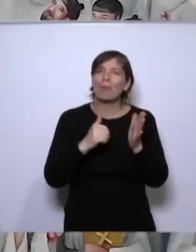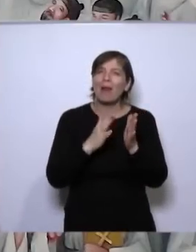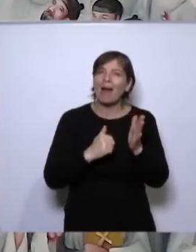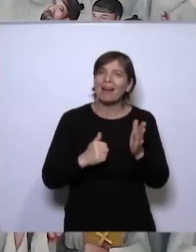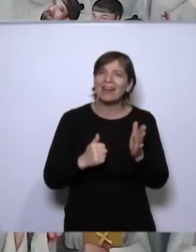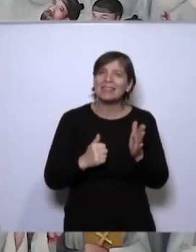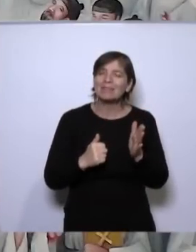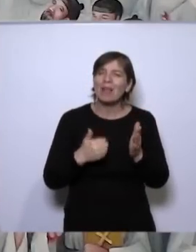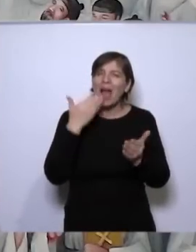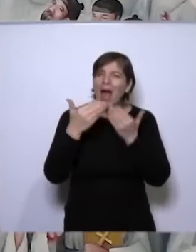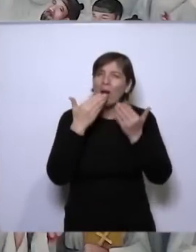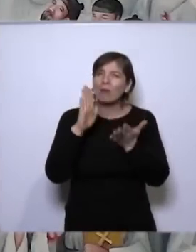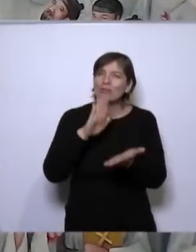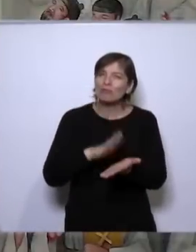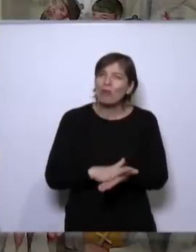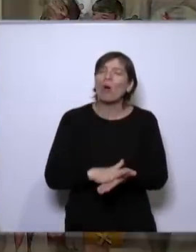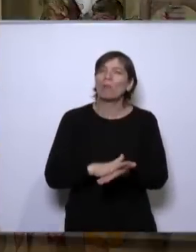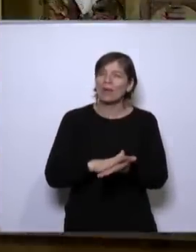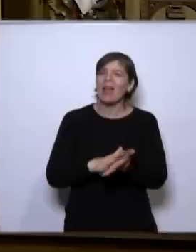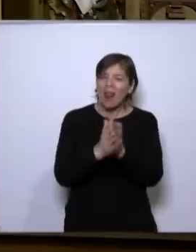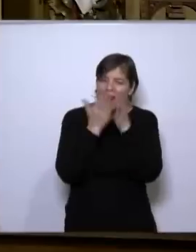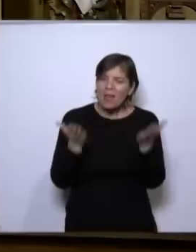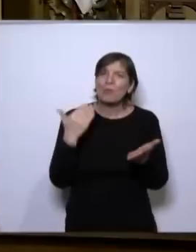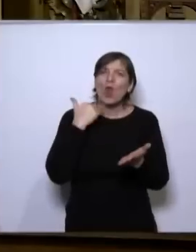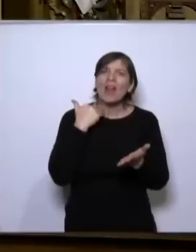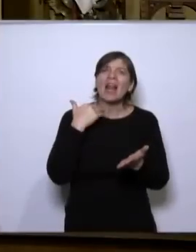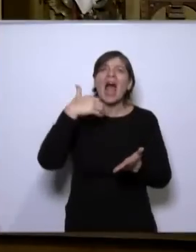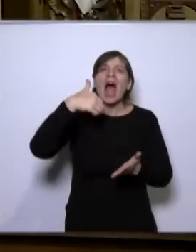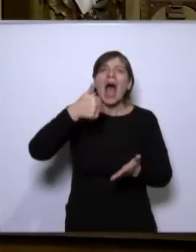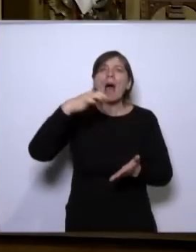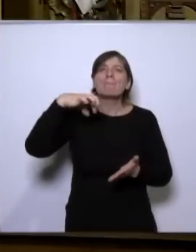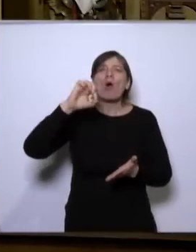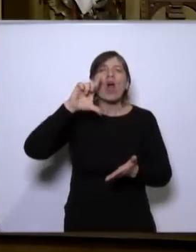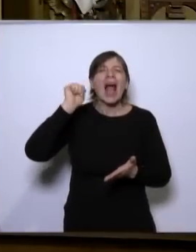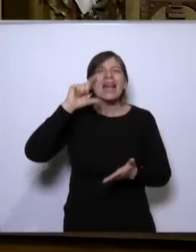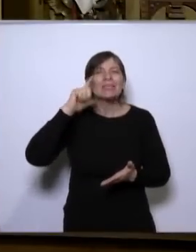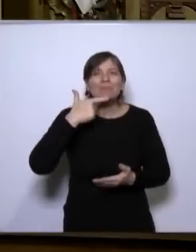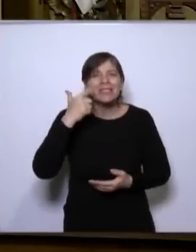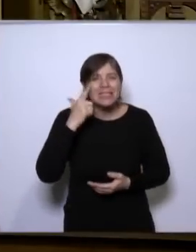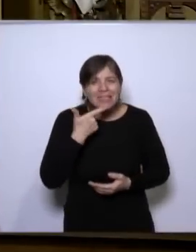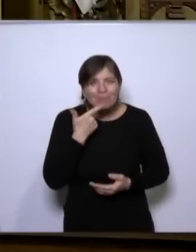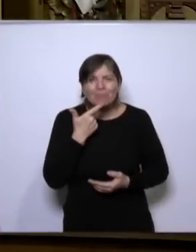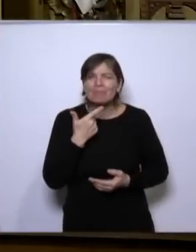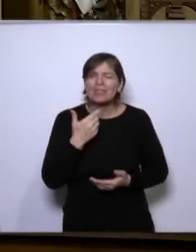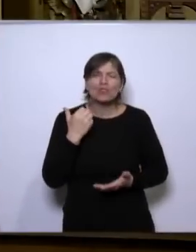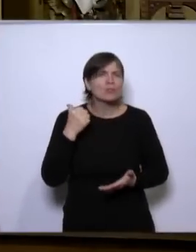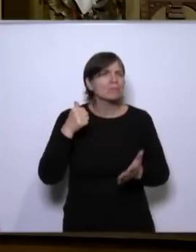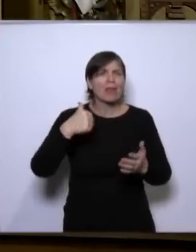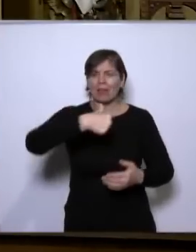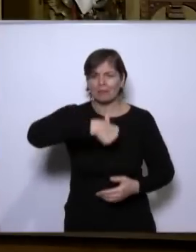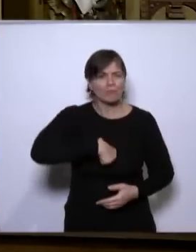blancas hablan de esa imagen del Apocalipsis. Se identificaron de tal